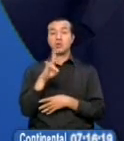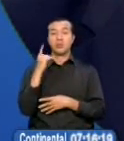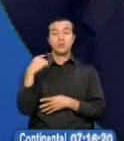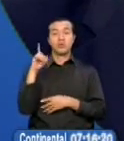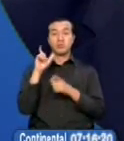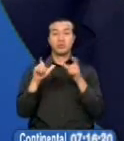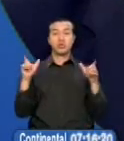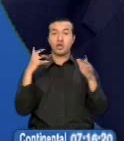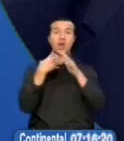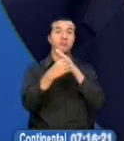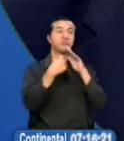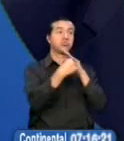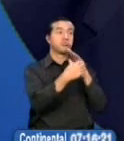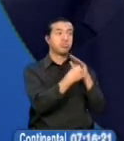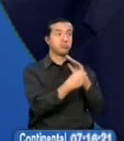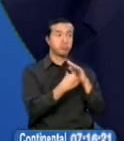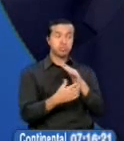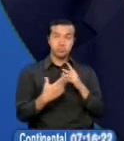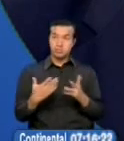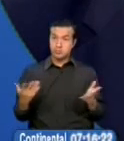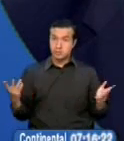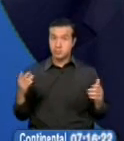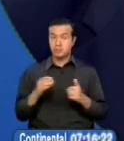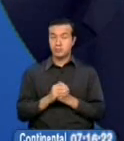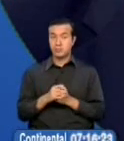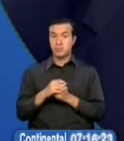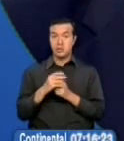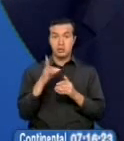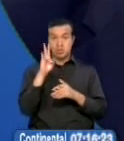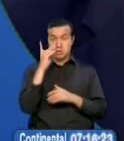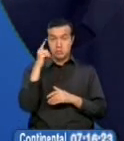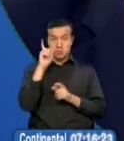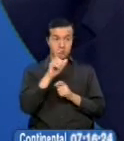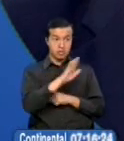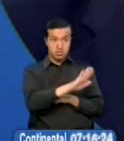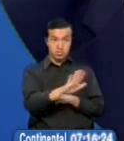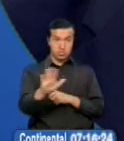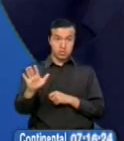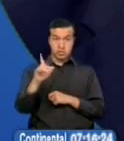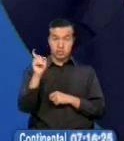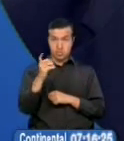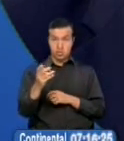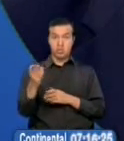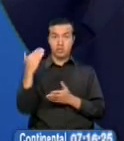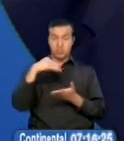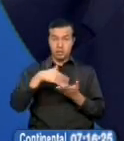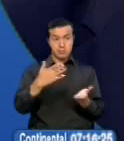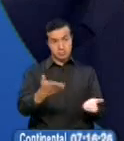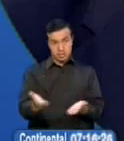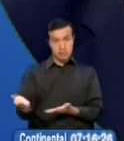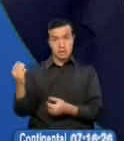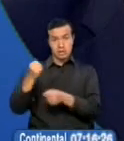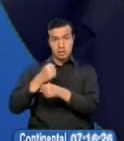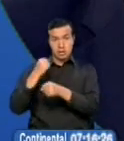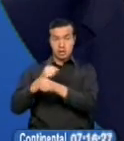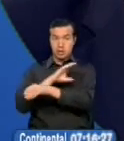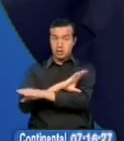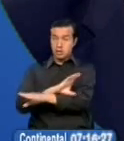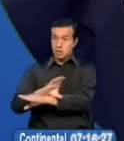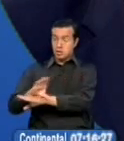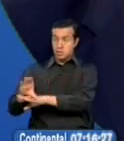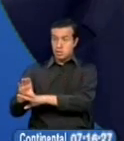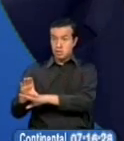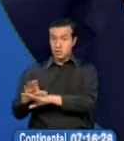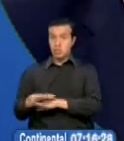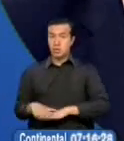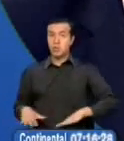de desplazados. Entonces, esas personas necesitan o queremos que vuelvan a trabajar en el campo. ¿En